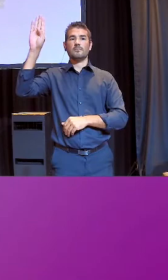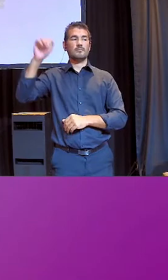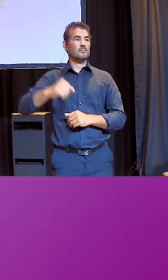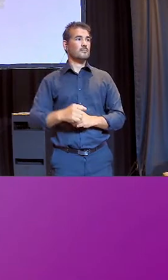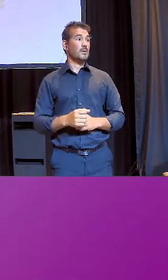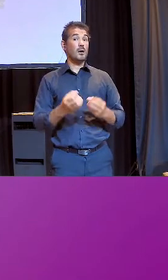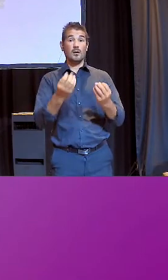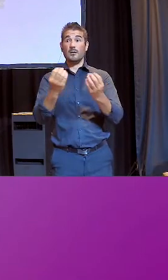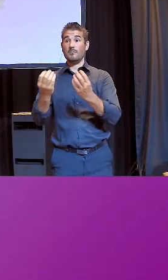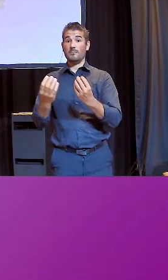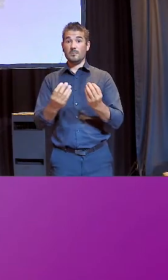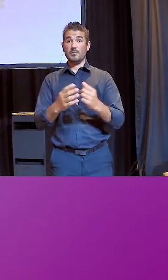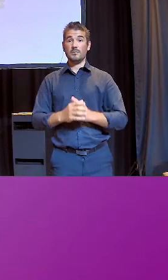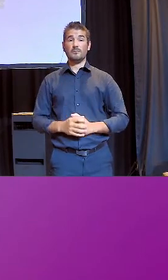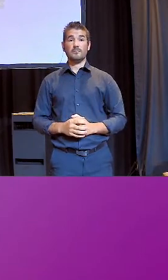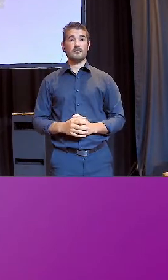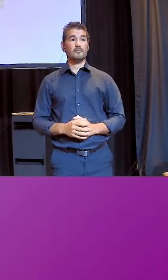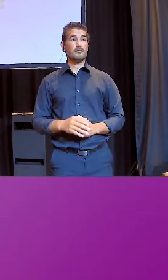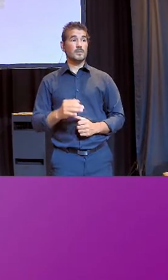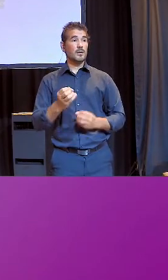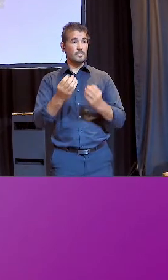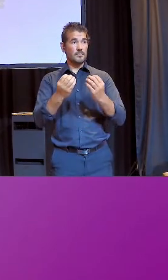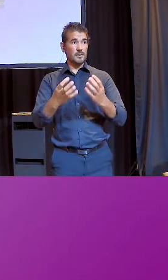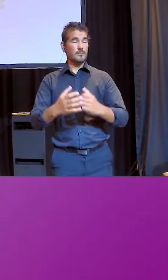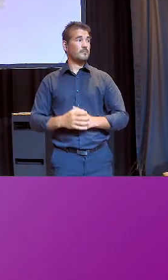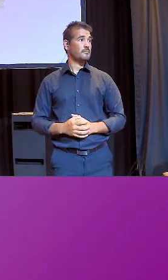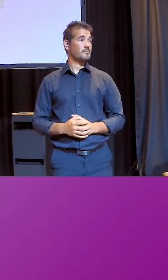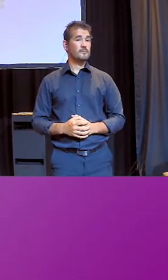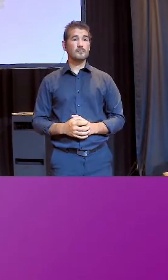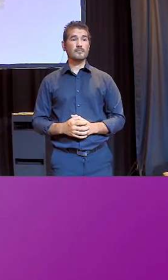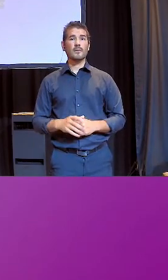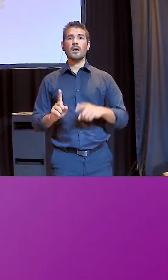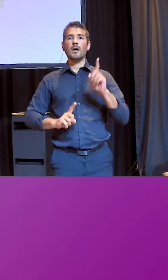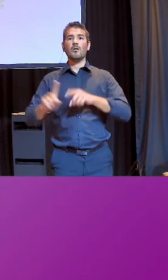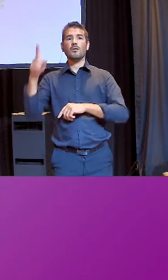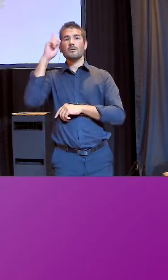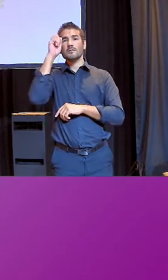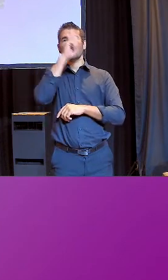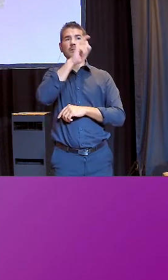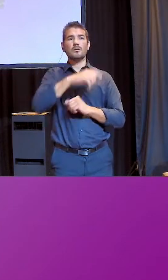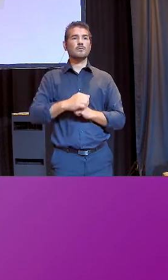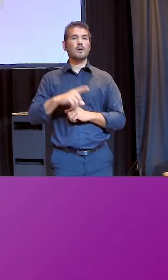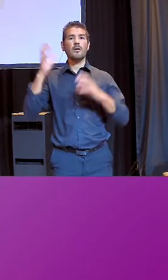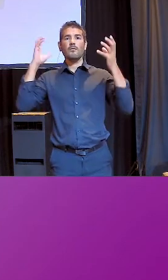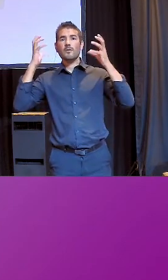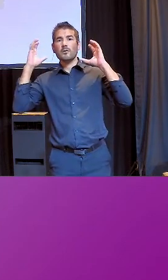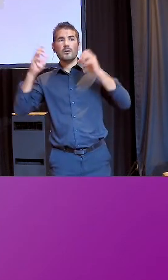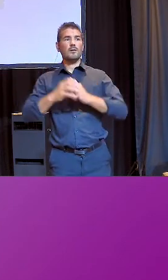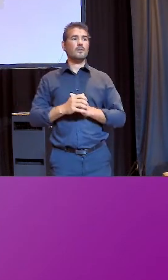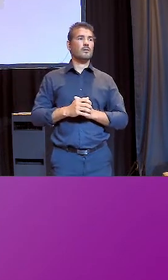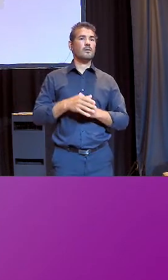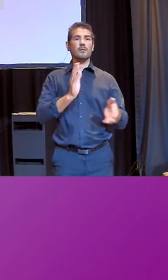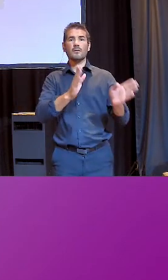Ah, bastante. Perfecto. ¿Y qué son psicólogos, fonoaudiólogos, terapeutas